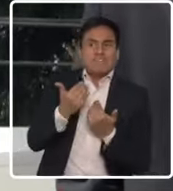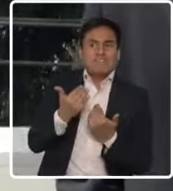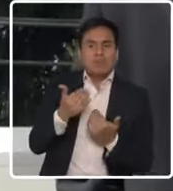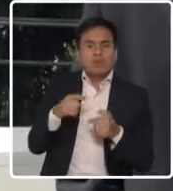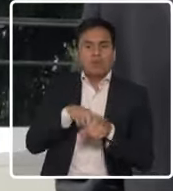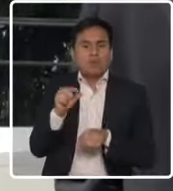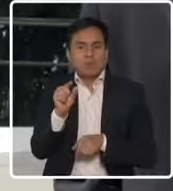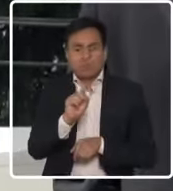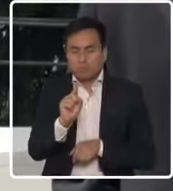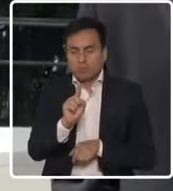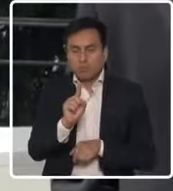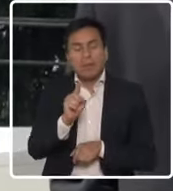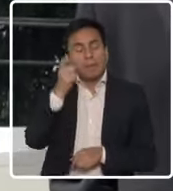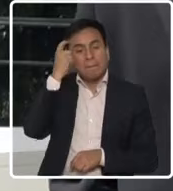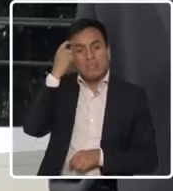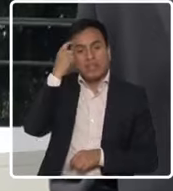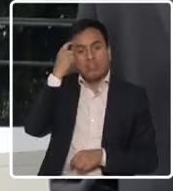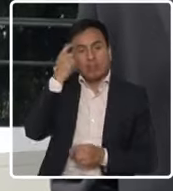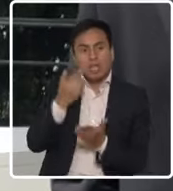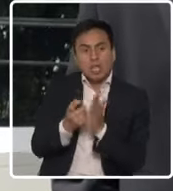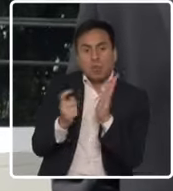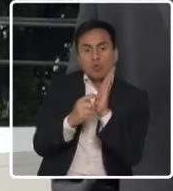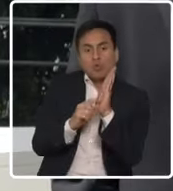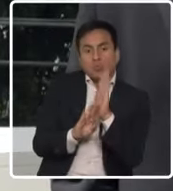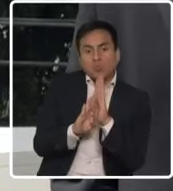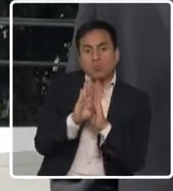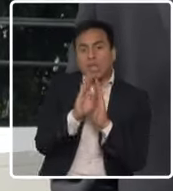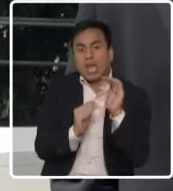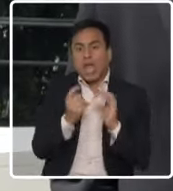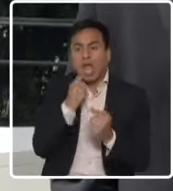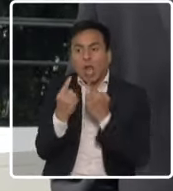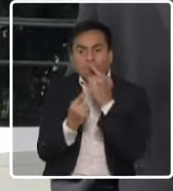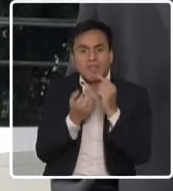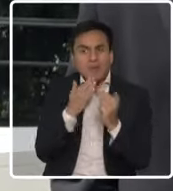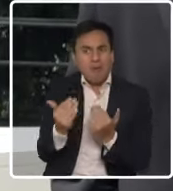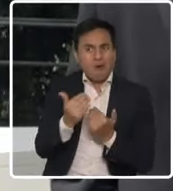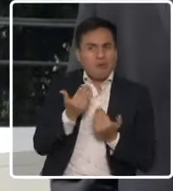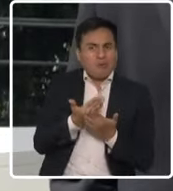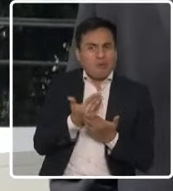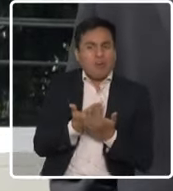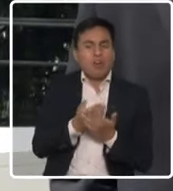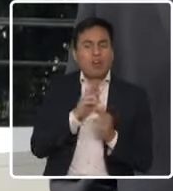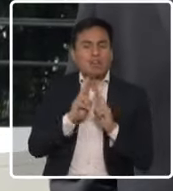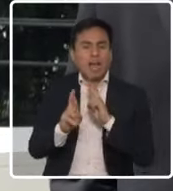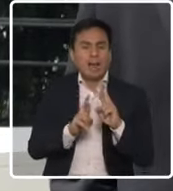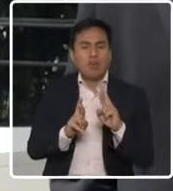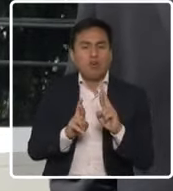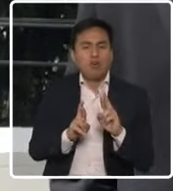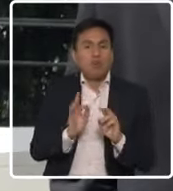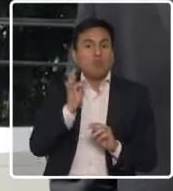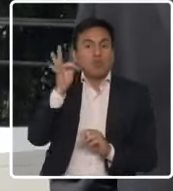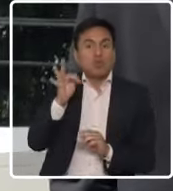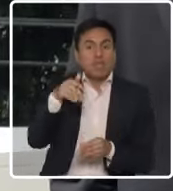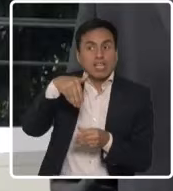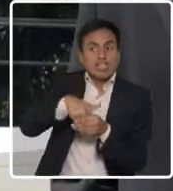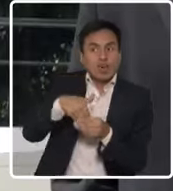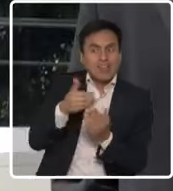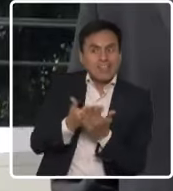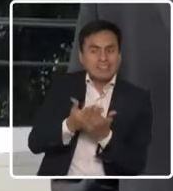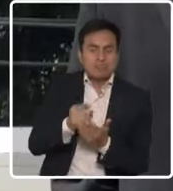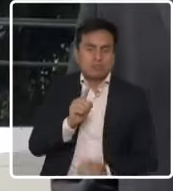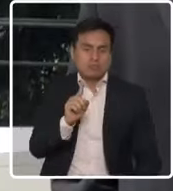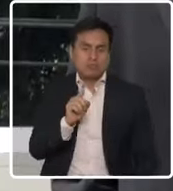corto plazo, pensando en ganar un puntito en las encuestas o algún tipo de resultado favorable en alguna próxima